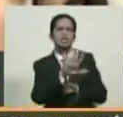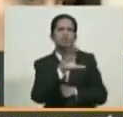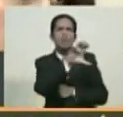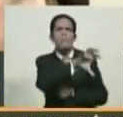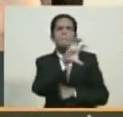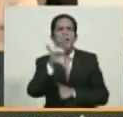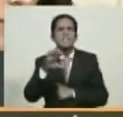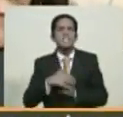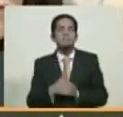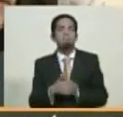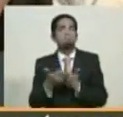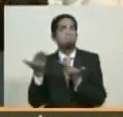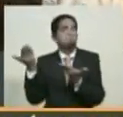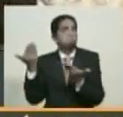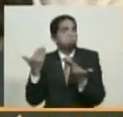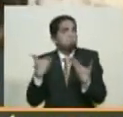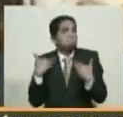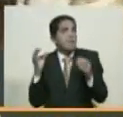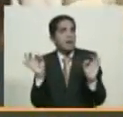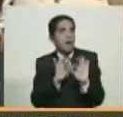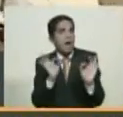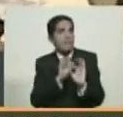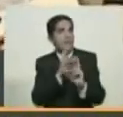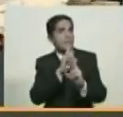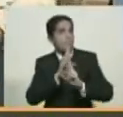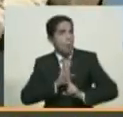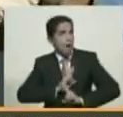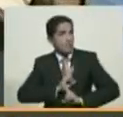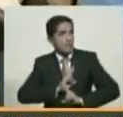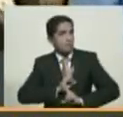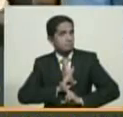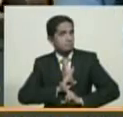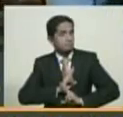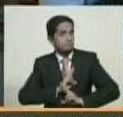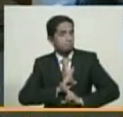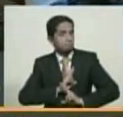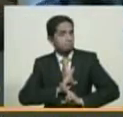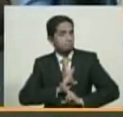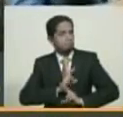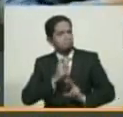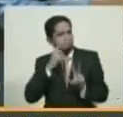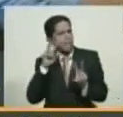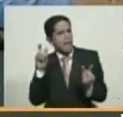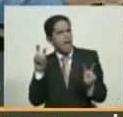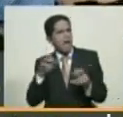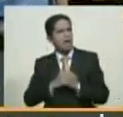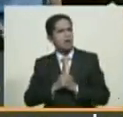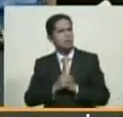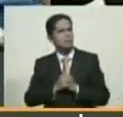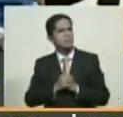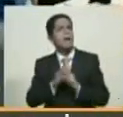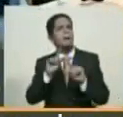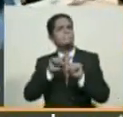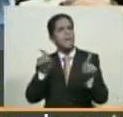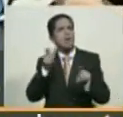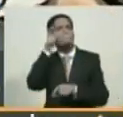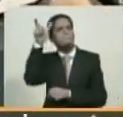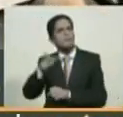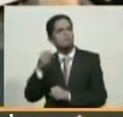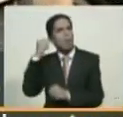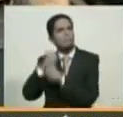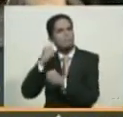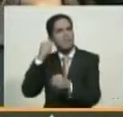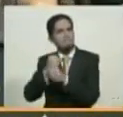No hemos recibido respuesta oficial alguna. Curioso, ¿no? Curioso. Pero funcionarios de